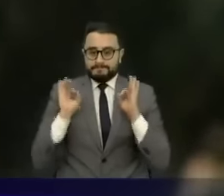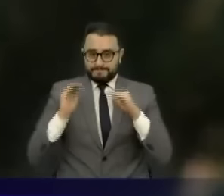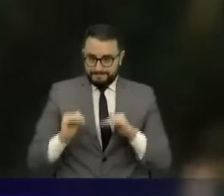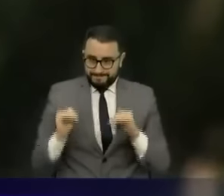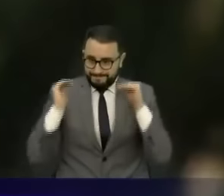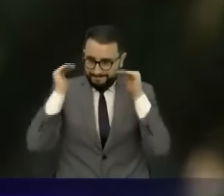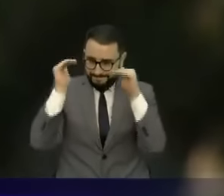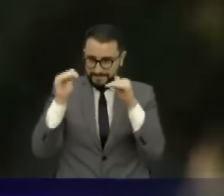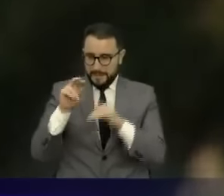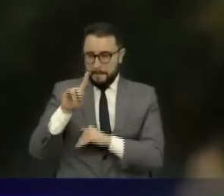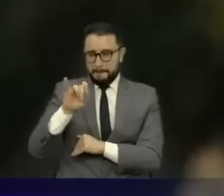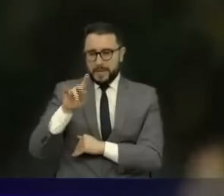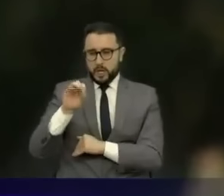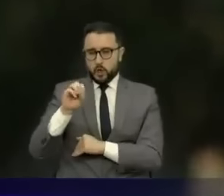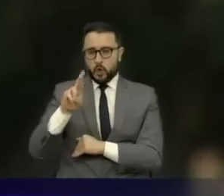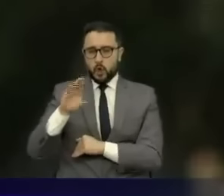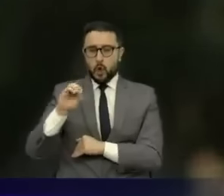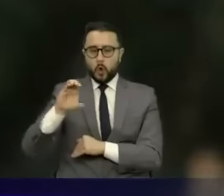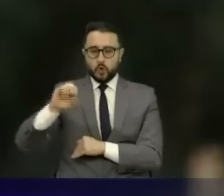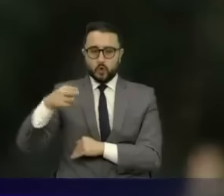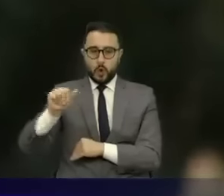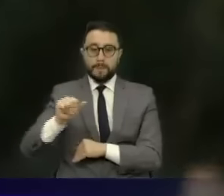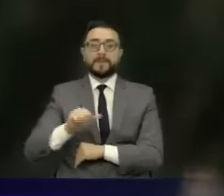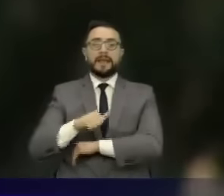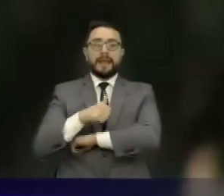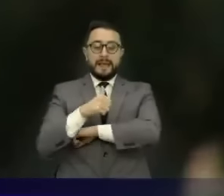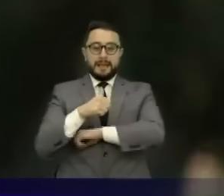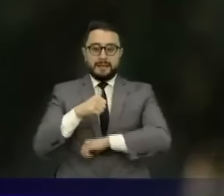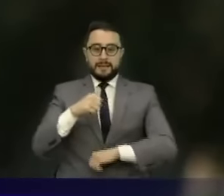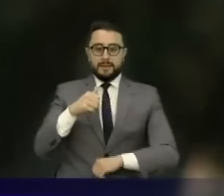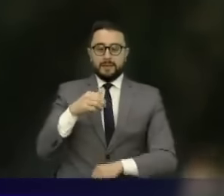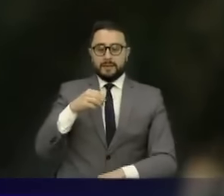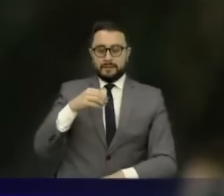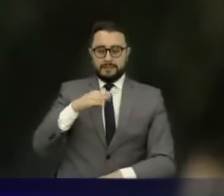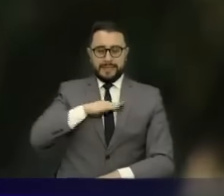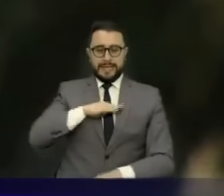Ochoa Cadavid, alcalde de la ciudad de Tunja, Mijail Krasnov,